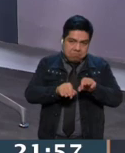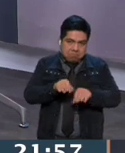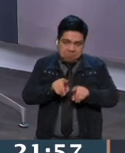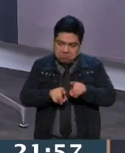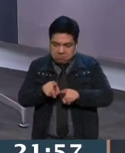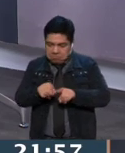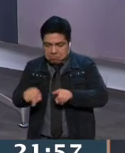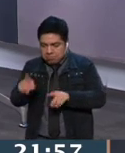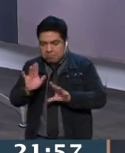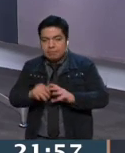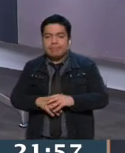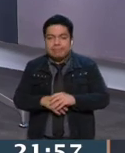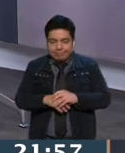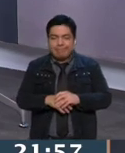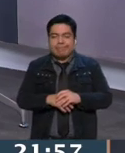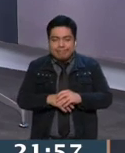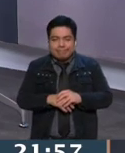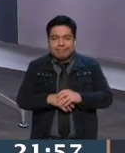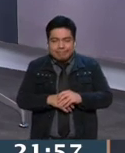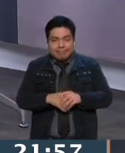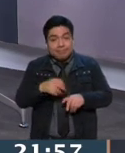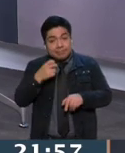época del ciclo. Entonces, bueno,